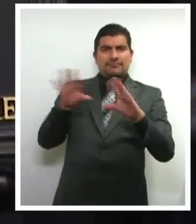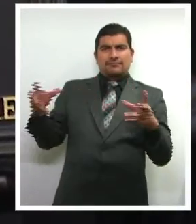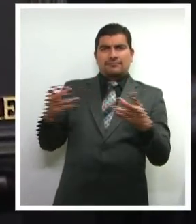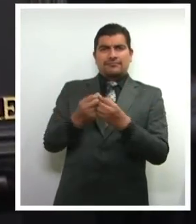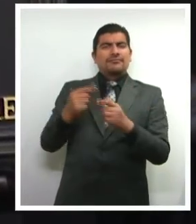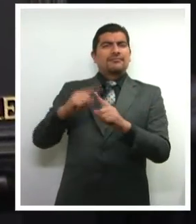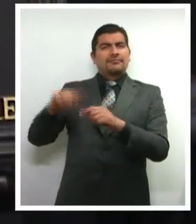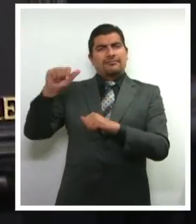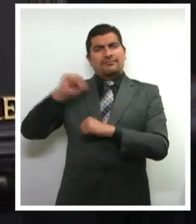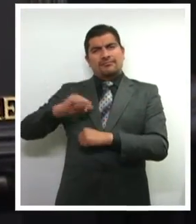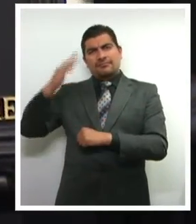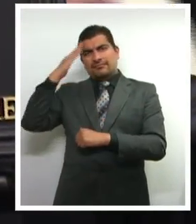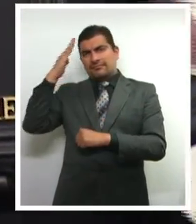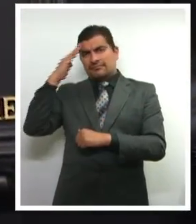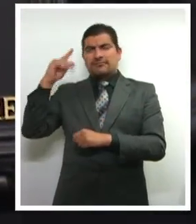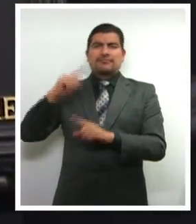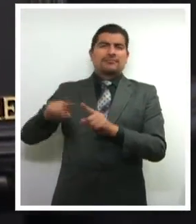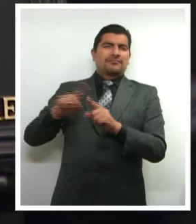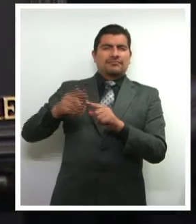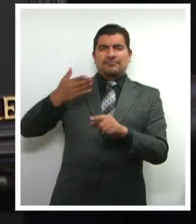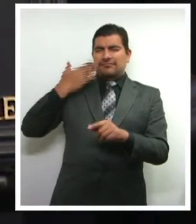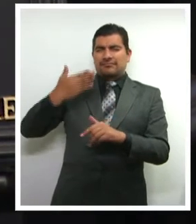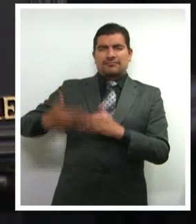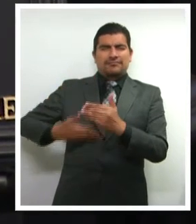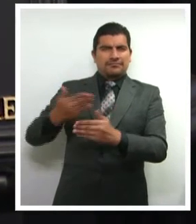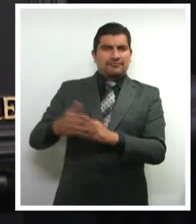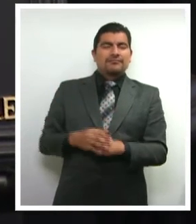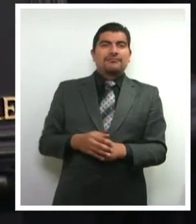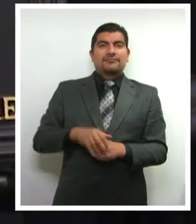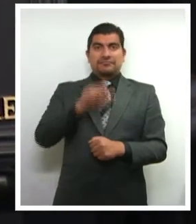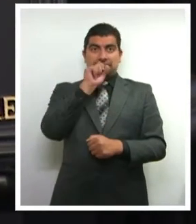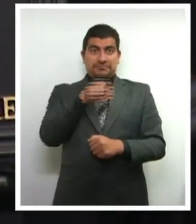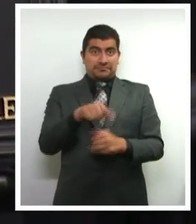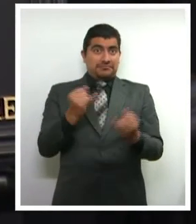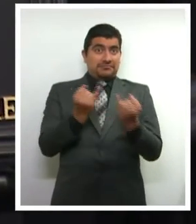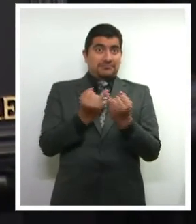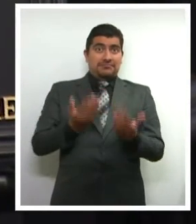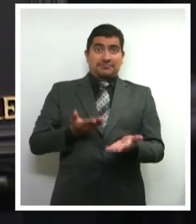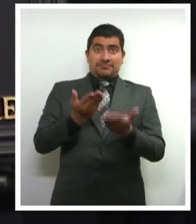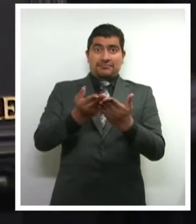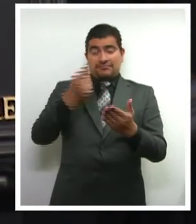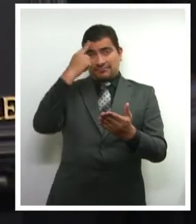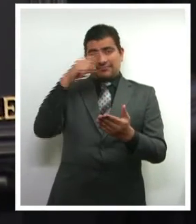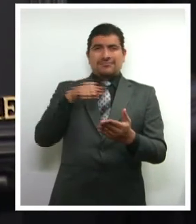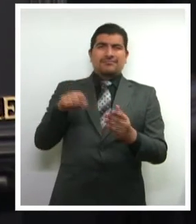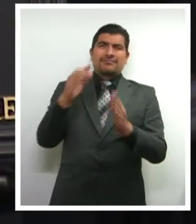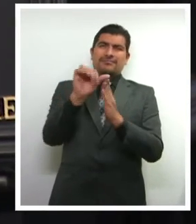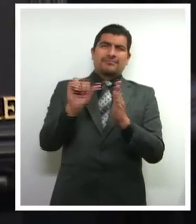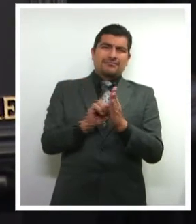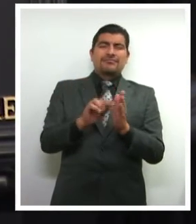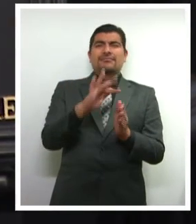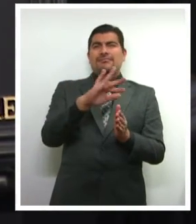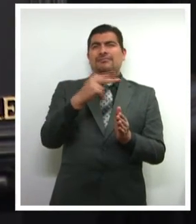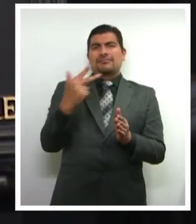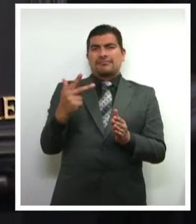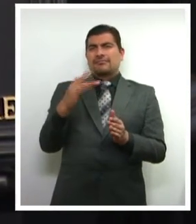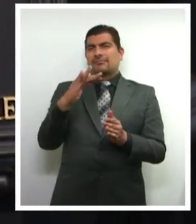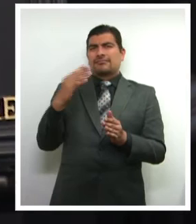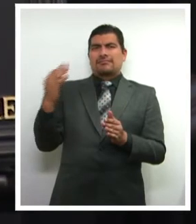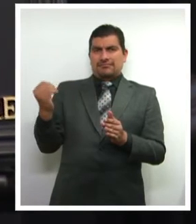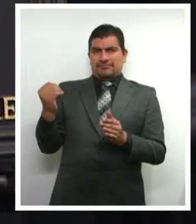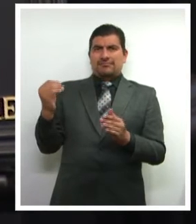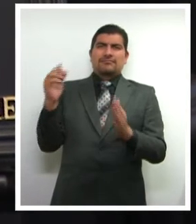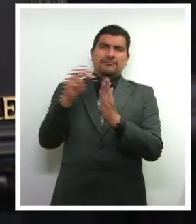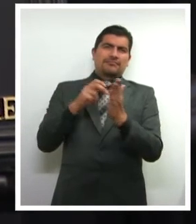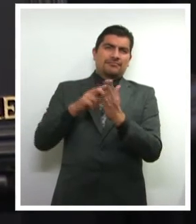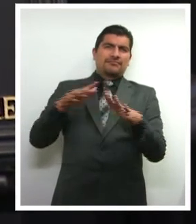las autoridades tradicionales. De igual forma, se propone reformar los artículos 58 y